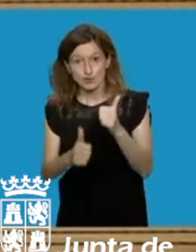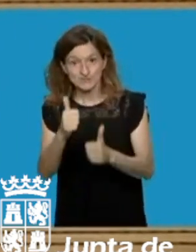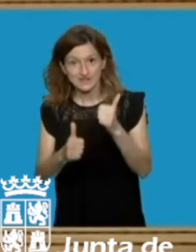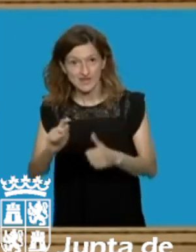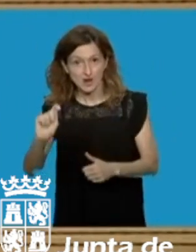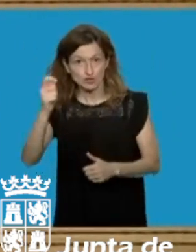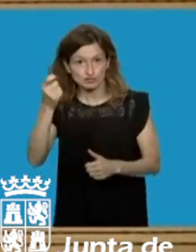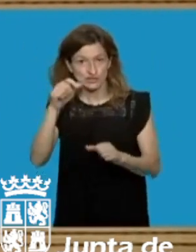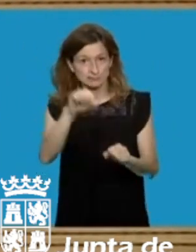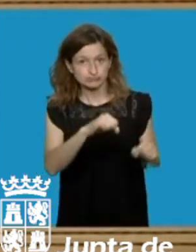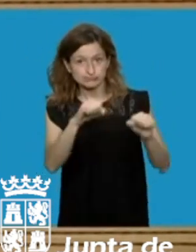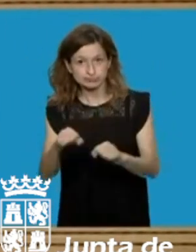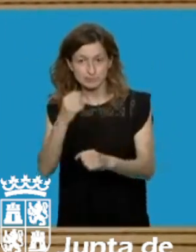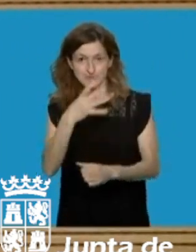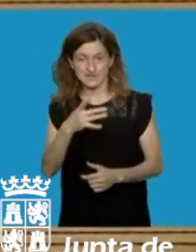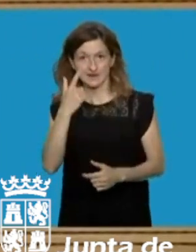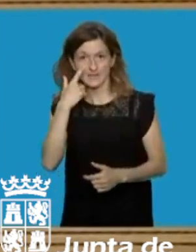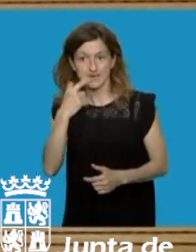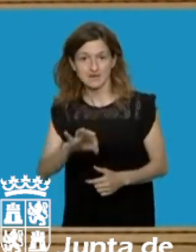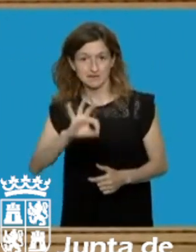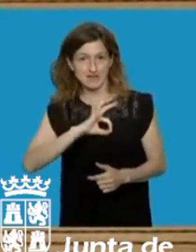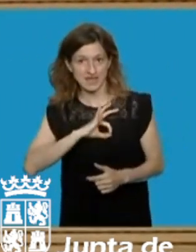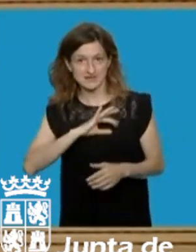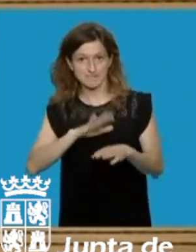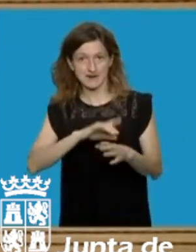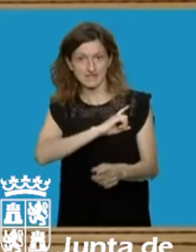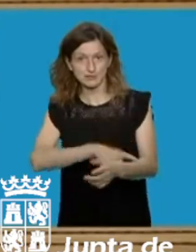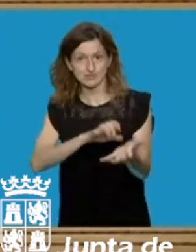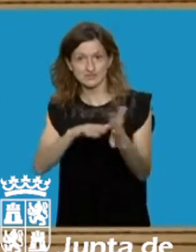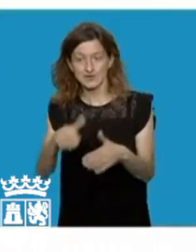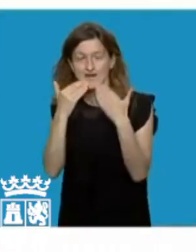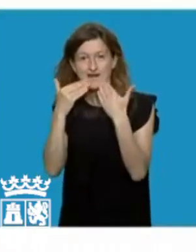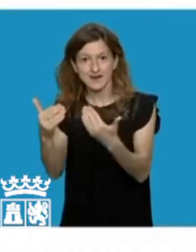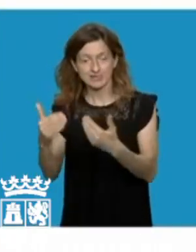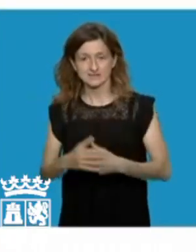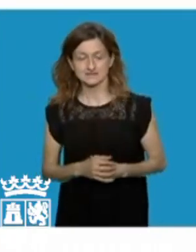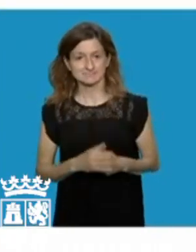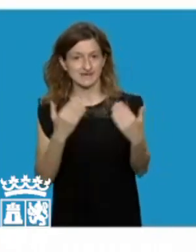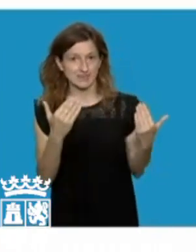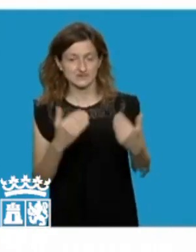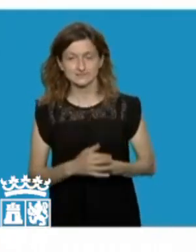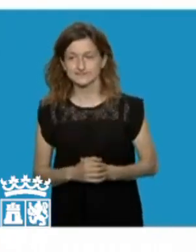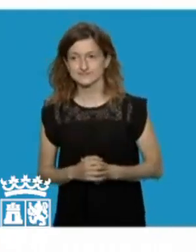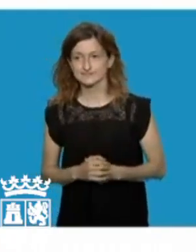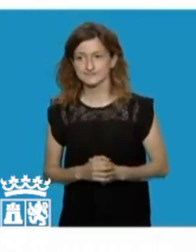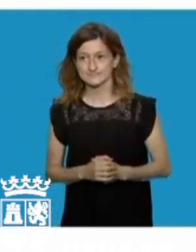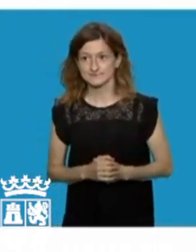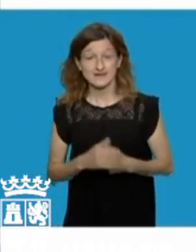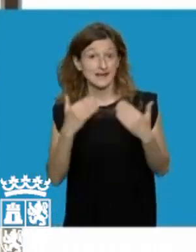hacer una gran actuación, un gran descenso y pueda traer esa medalla para el deporte castellonés. Muchas gracias. Ojalá, enhorabuena. Muchísimas gracias por el premio